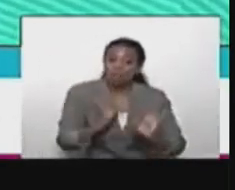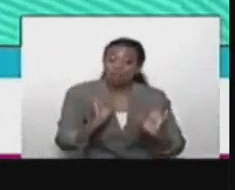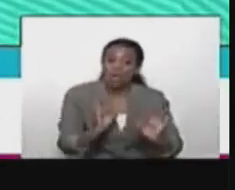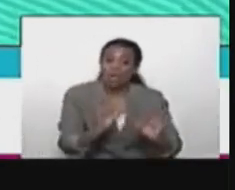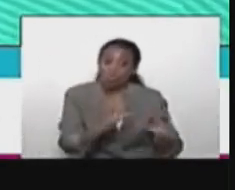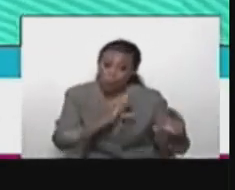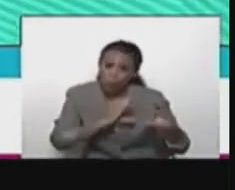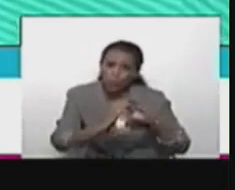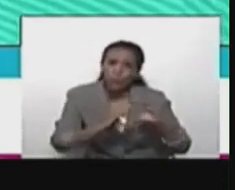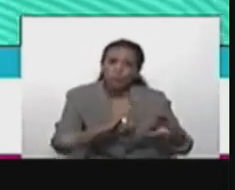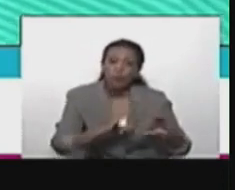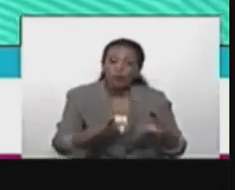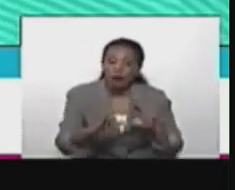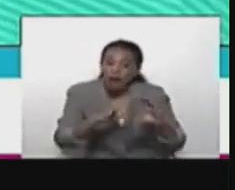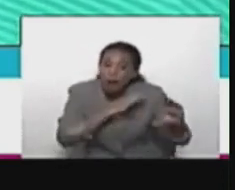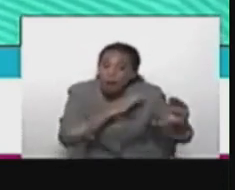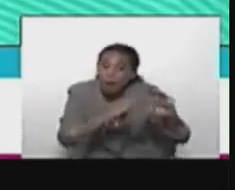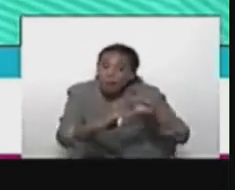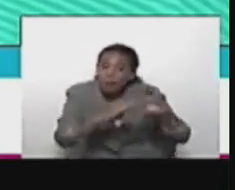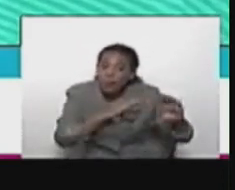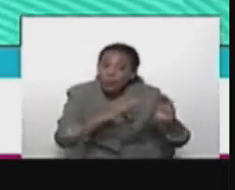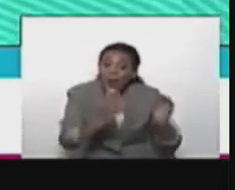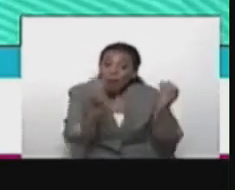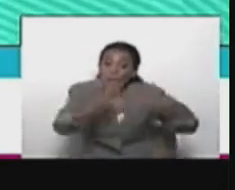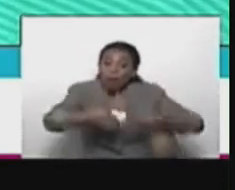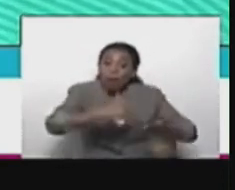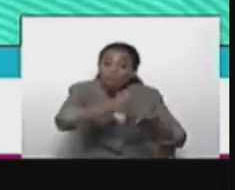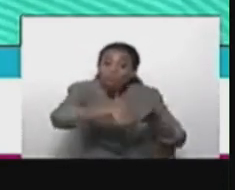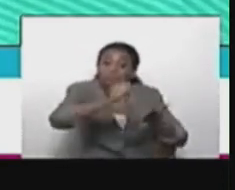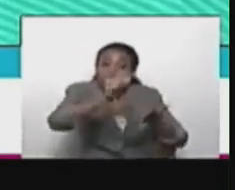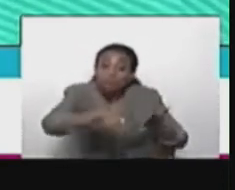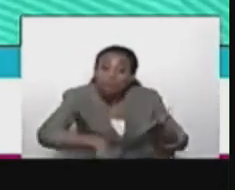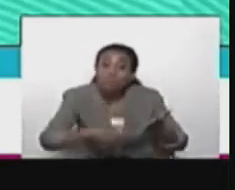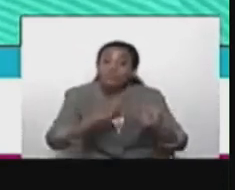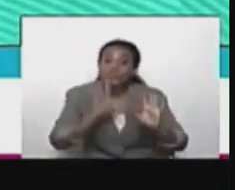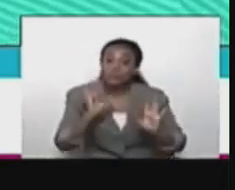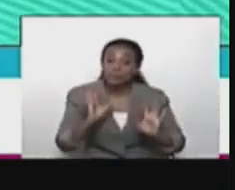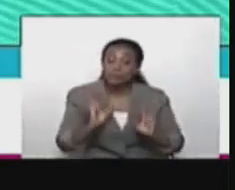que se han conversado, se han consensuado y se han firmado,